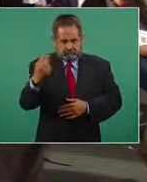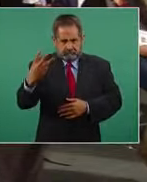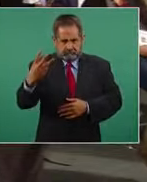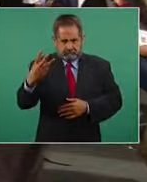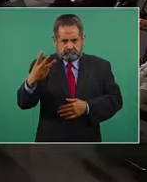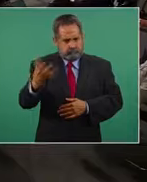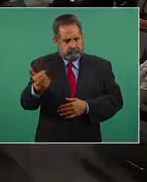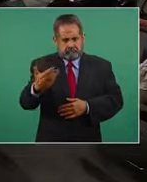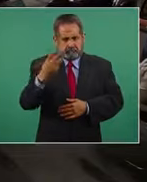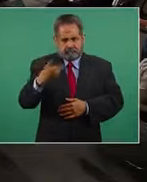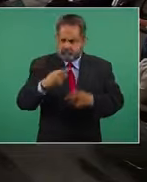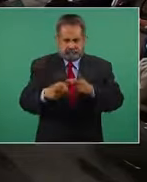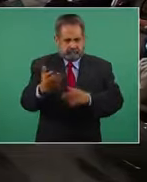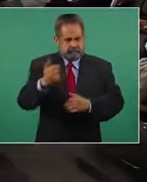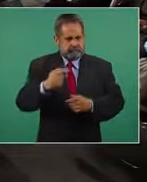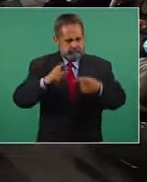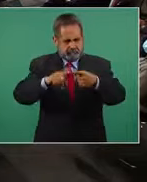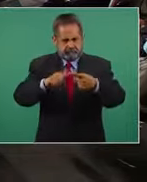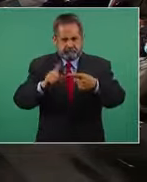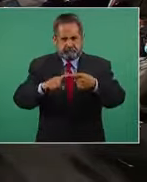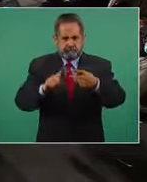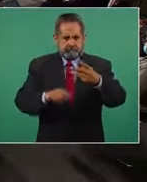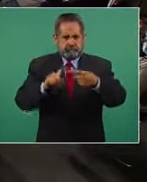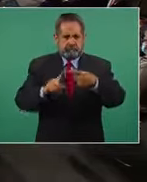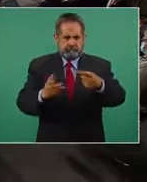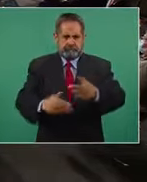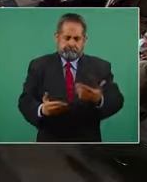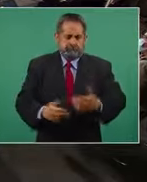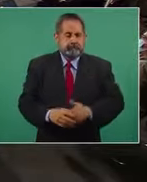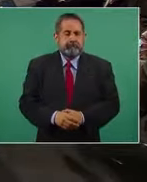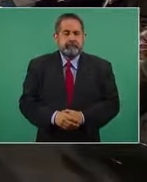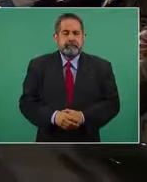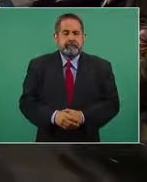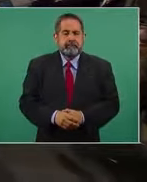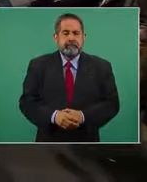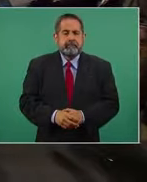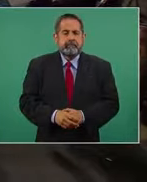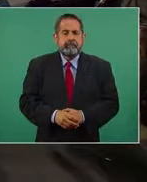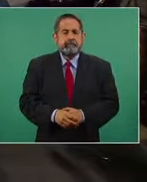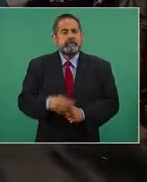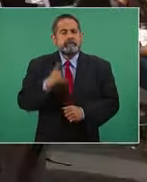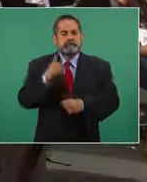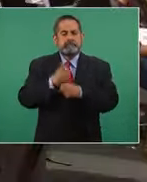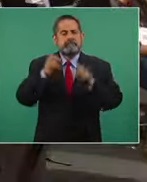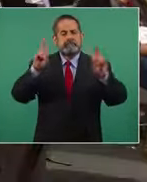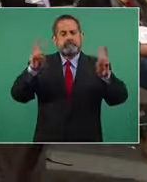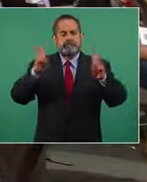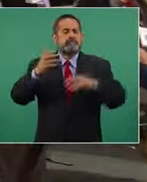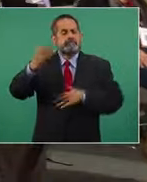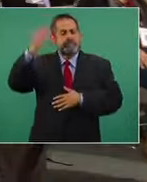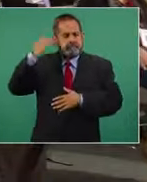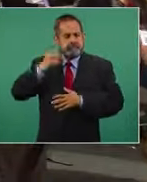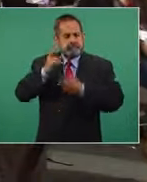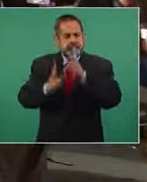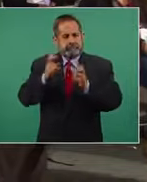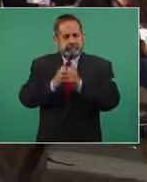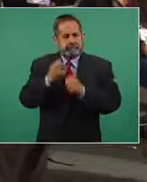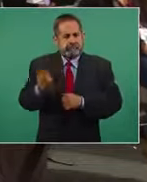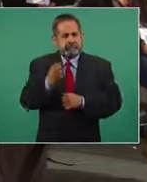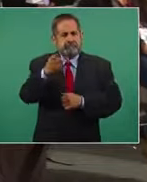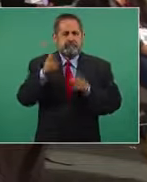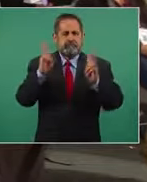¿Sí? A ver, sí, empezamos. Bueno, la primera. Ok. Bueno, el primer tema es algo que ya había abordado con usted,